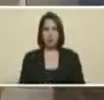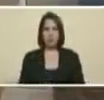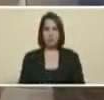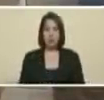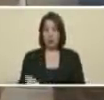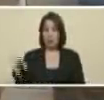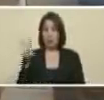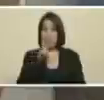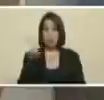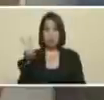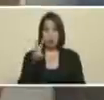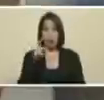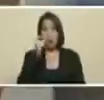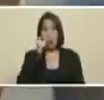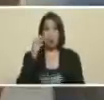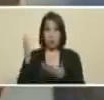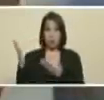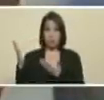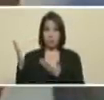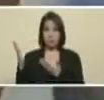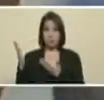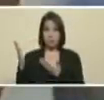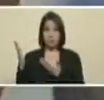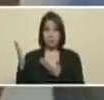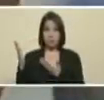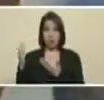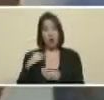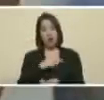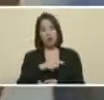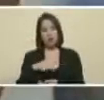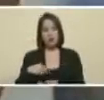venezolano que nos llena de orgullo.